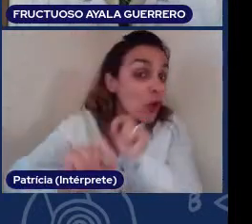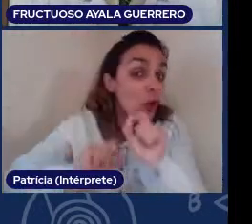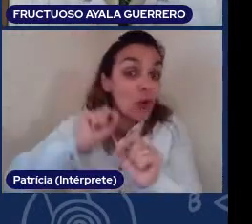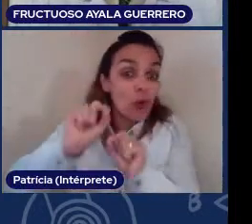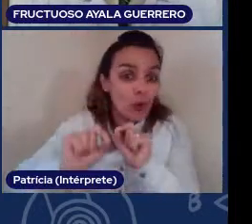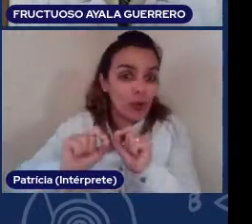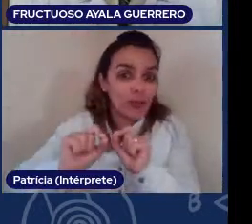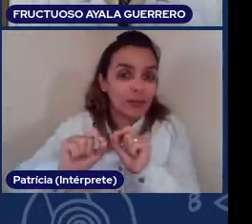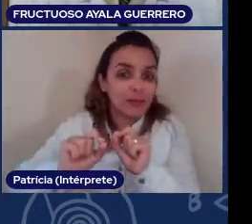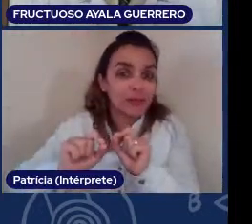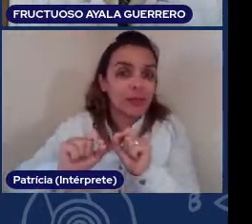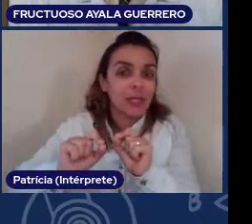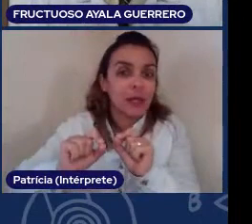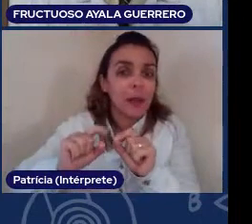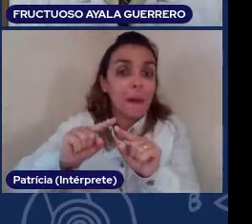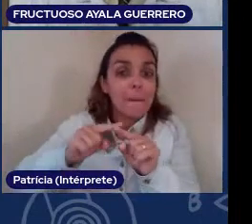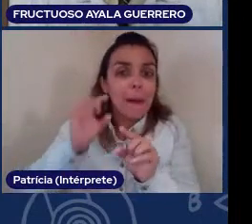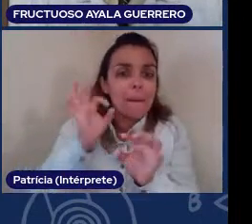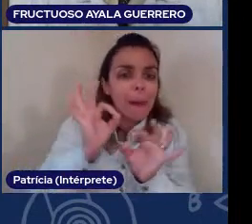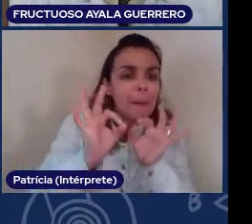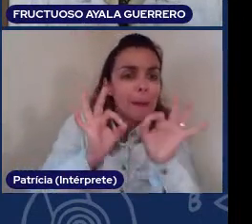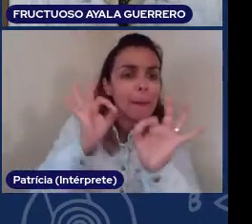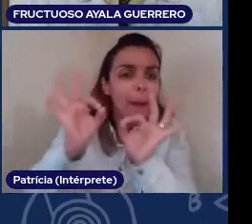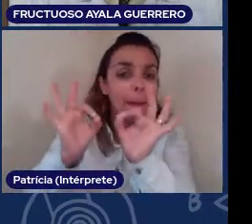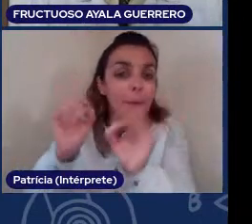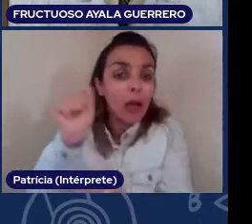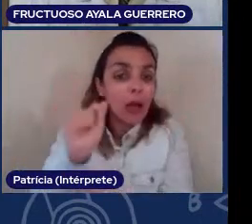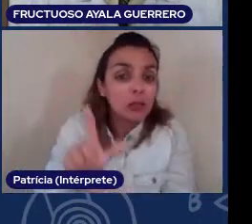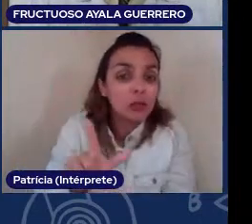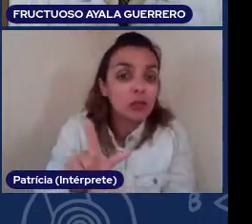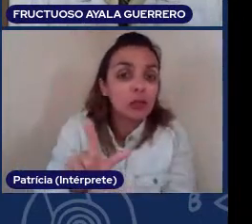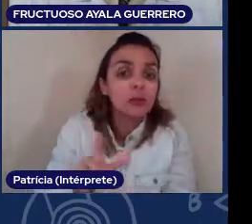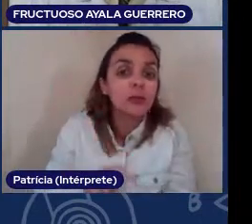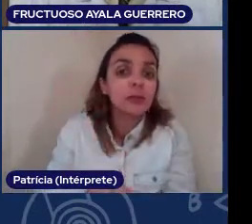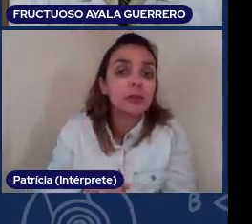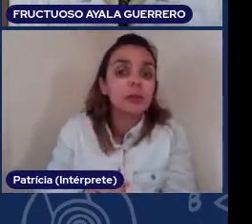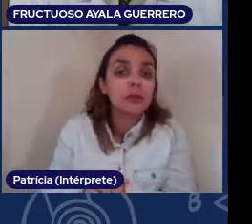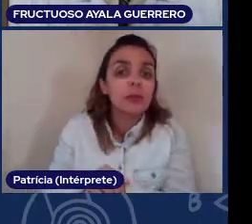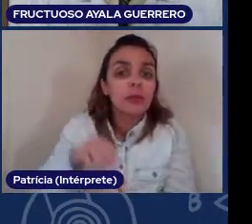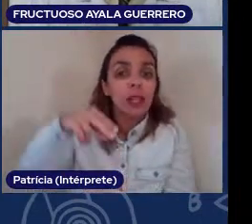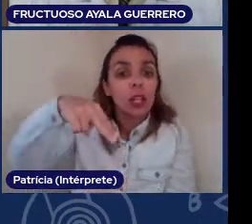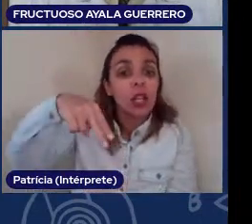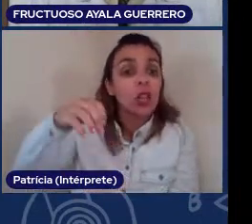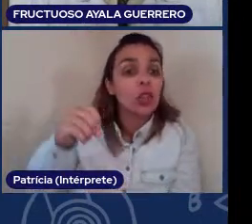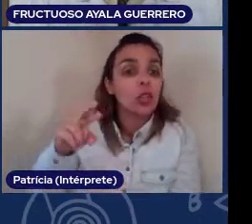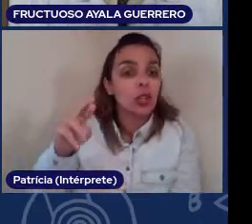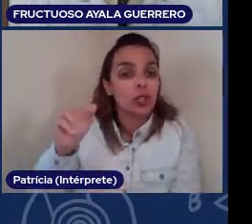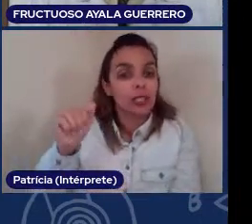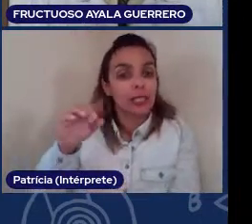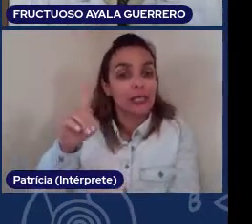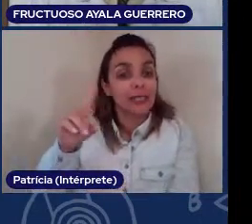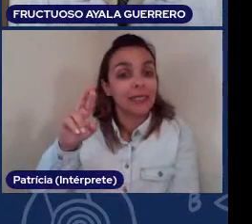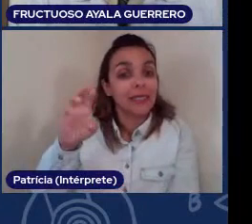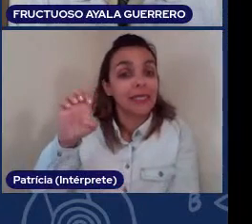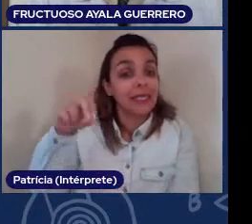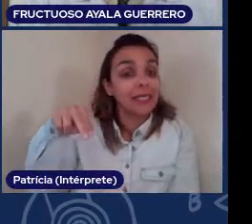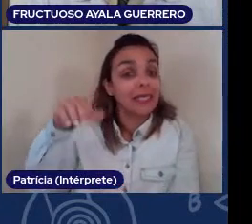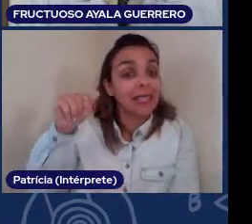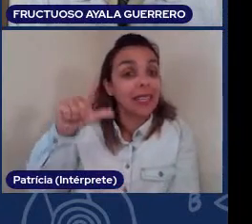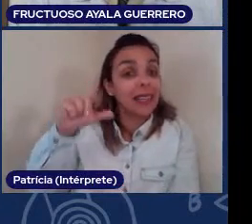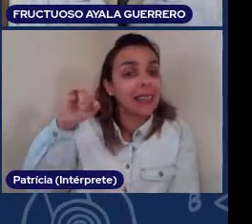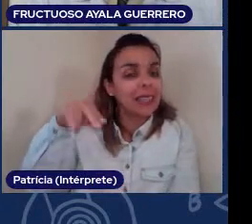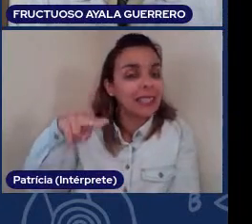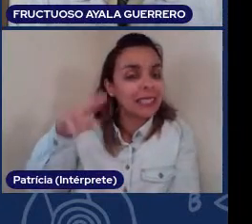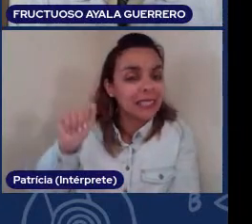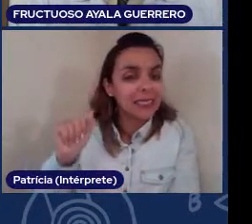una serie de núcleos locus cerúleos que liberan noradrenalina, núcleo pedúnculo pontino